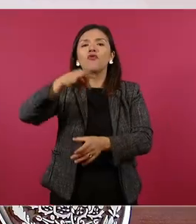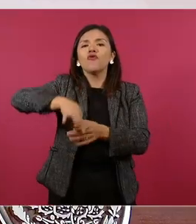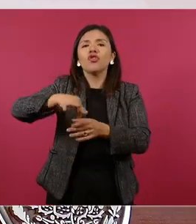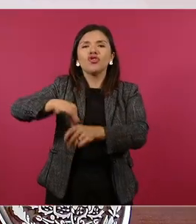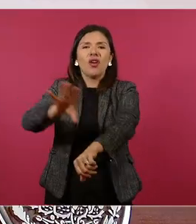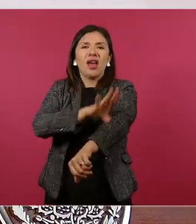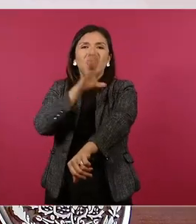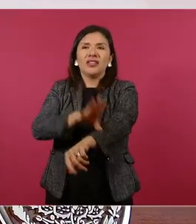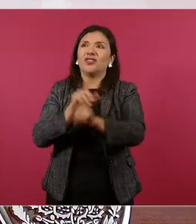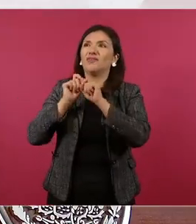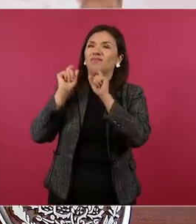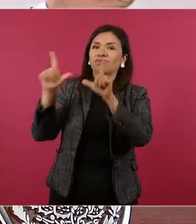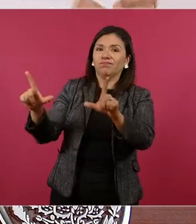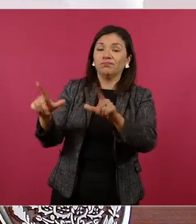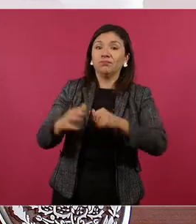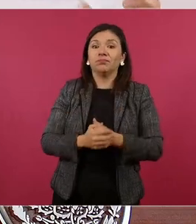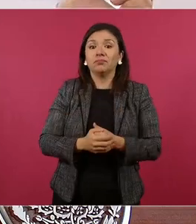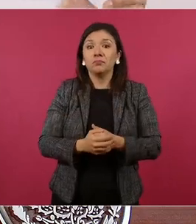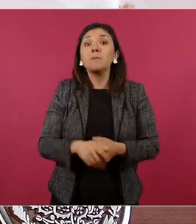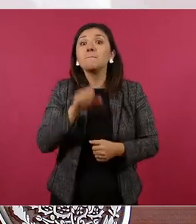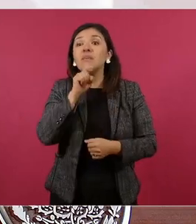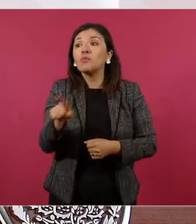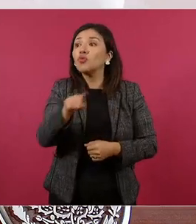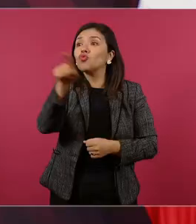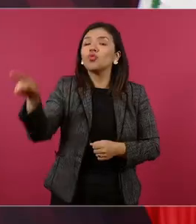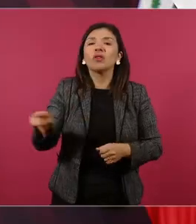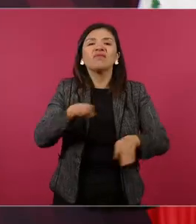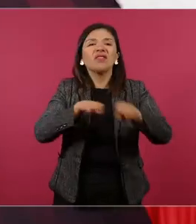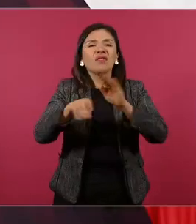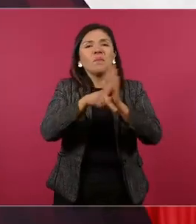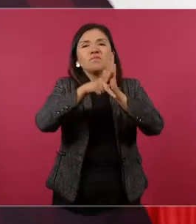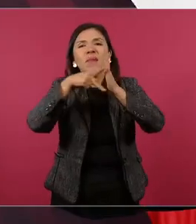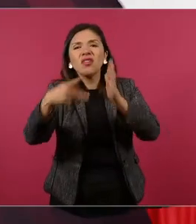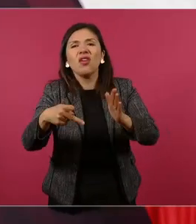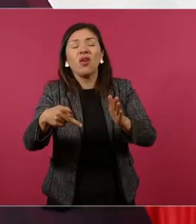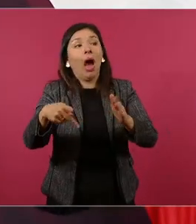electrónico y con los medios no